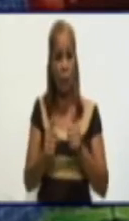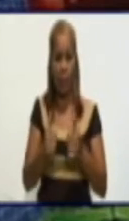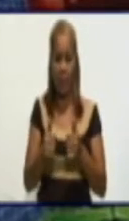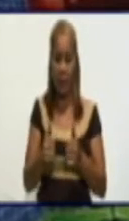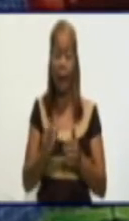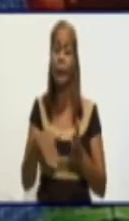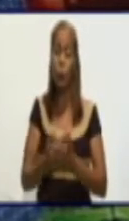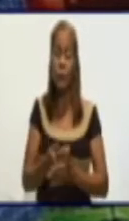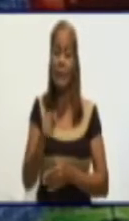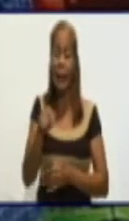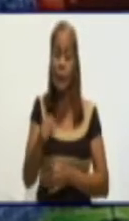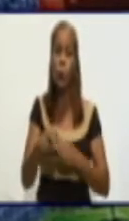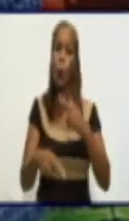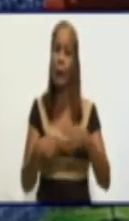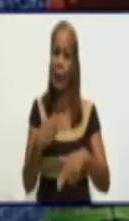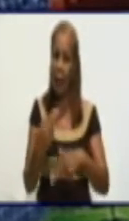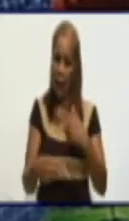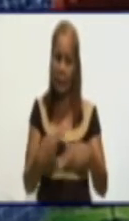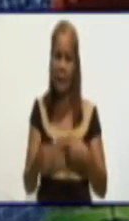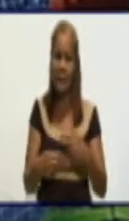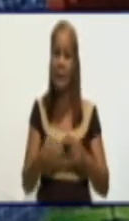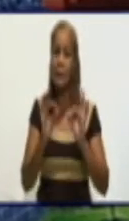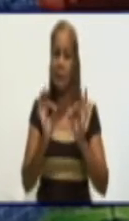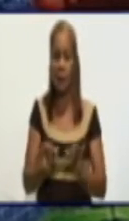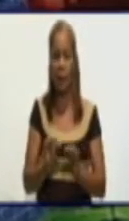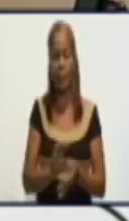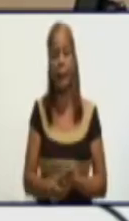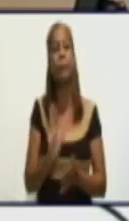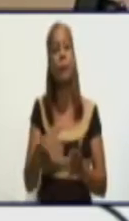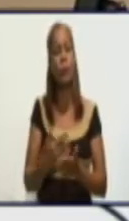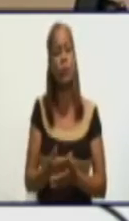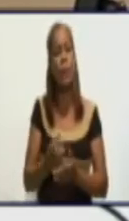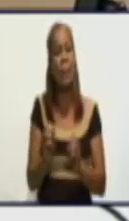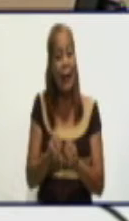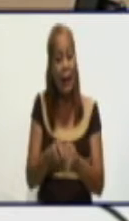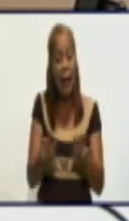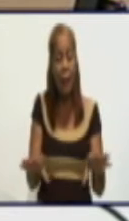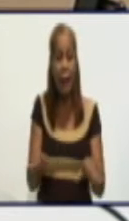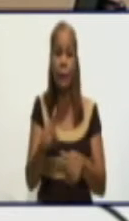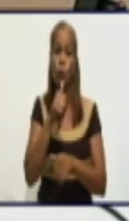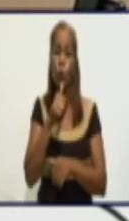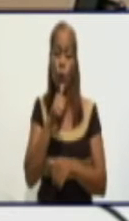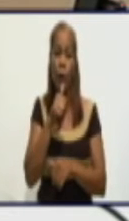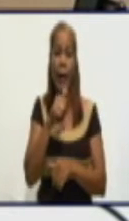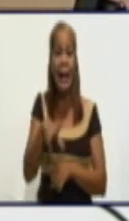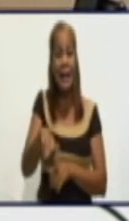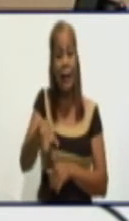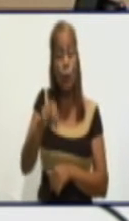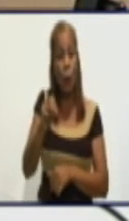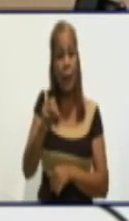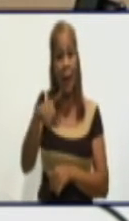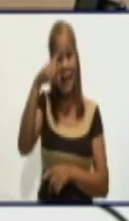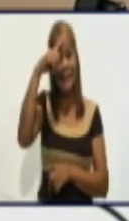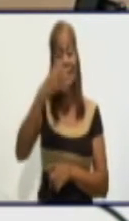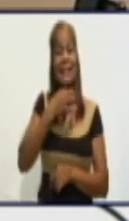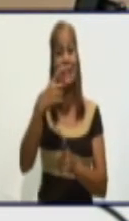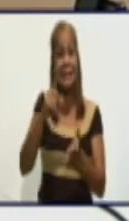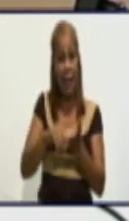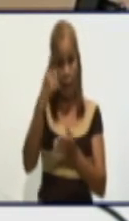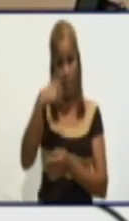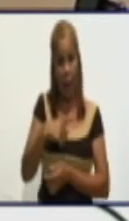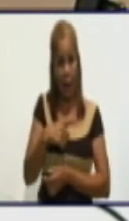que hacer doctora por último para aclarar dudas de las nuevas cepas de el coronavirus algún paciente positivo de granma